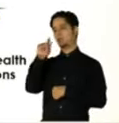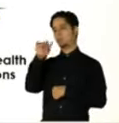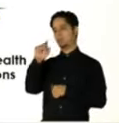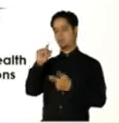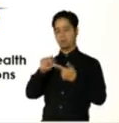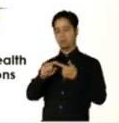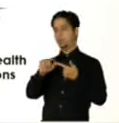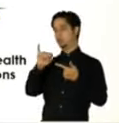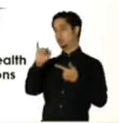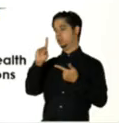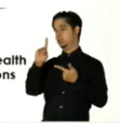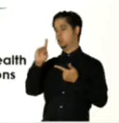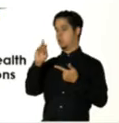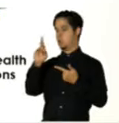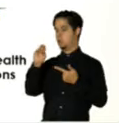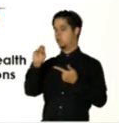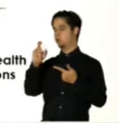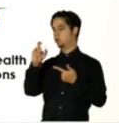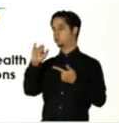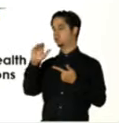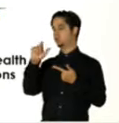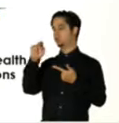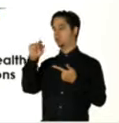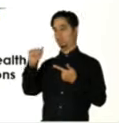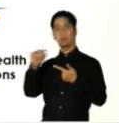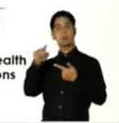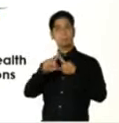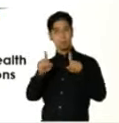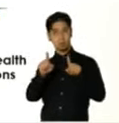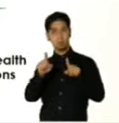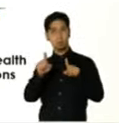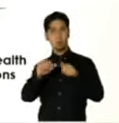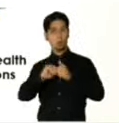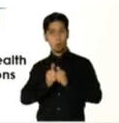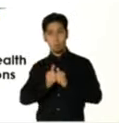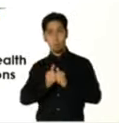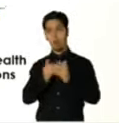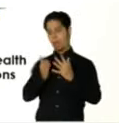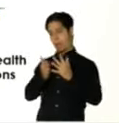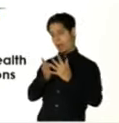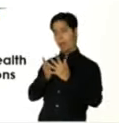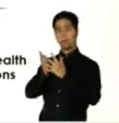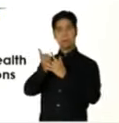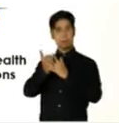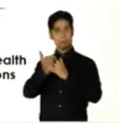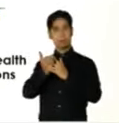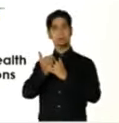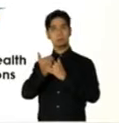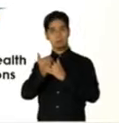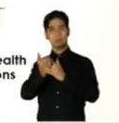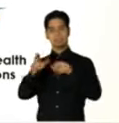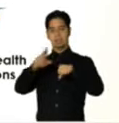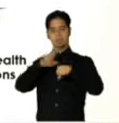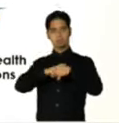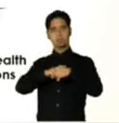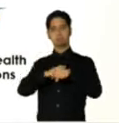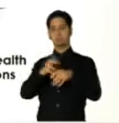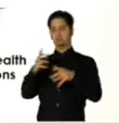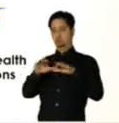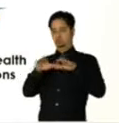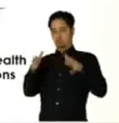hidroxicloroquina, pero como mencionó el secretario, señor secretario, tiene que ser a través del National Stockpile, y entonces